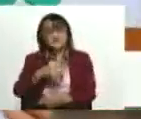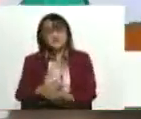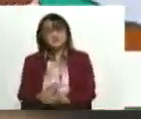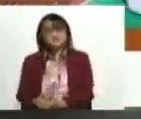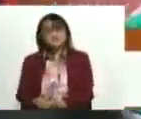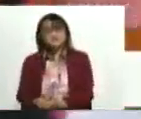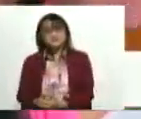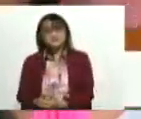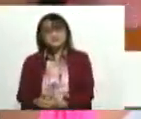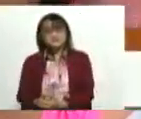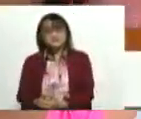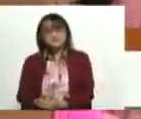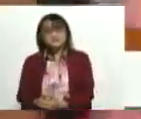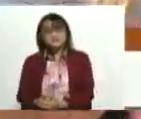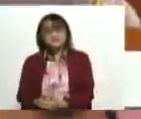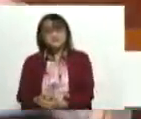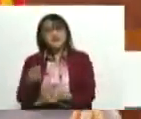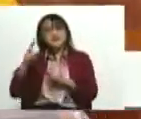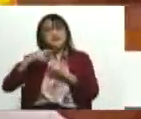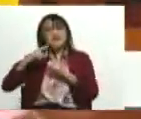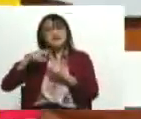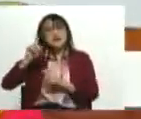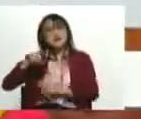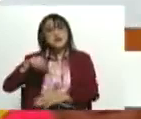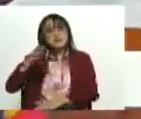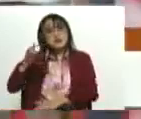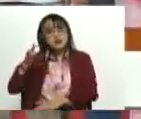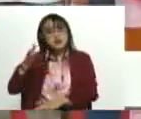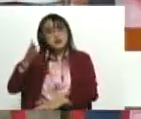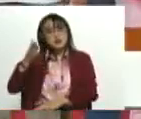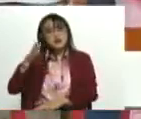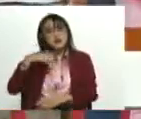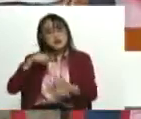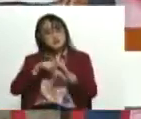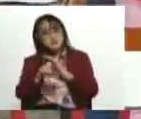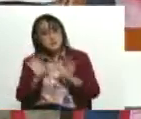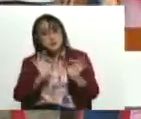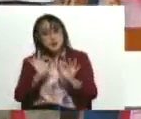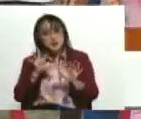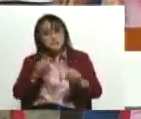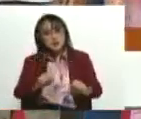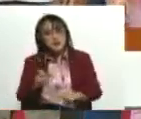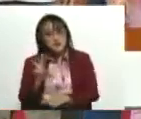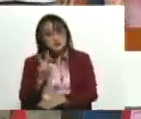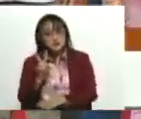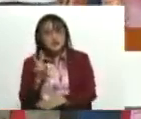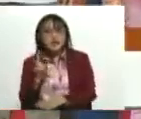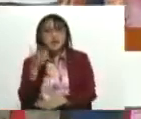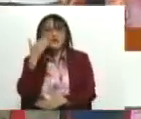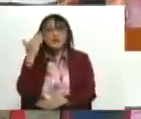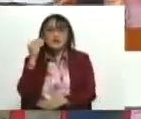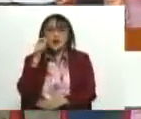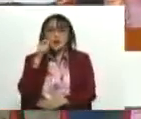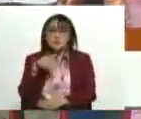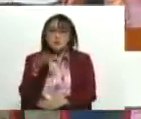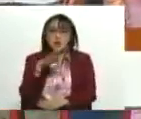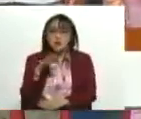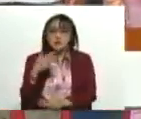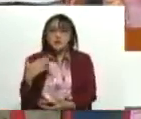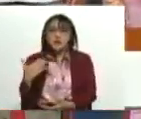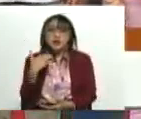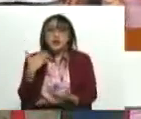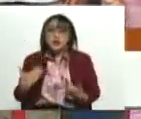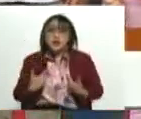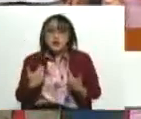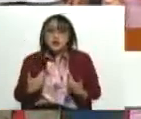Elena y por el Táchira, nos olvidemos que nosotros, que este pueblo tuvo que padecer la falta